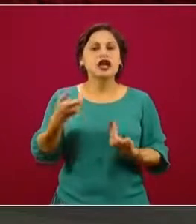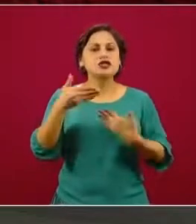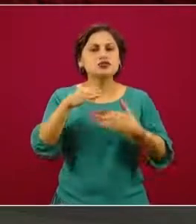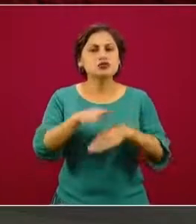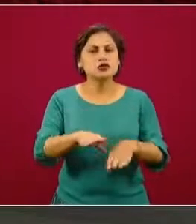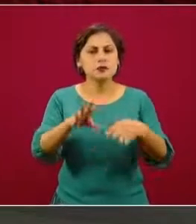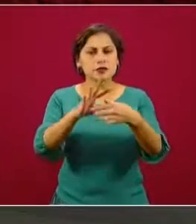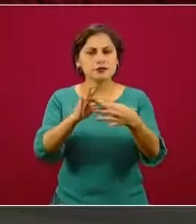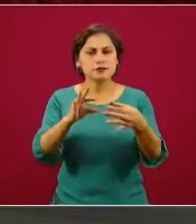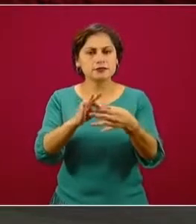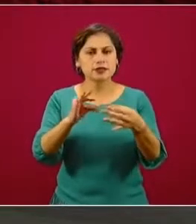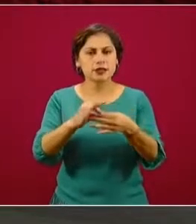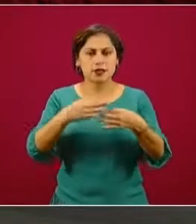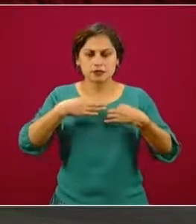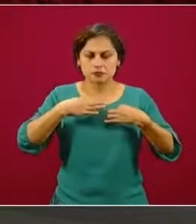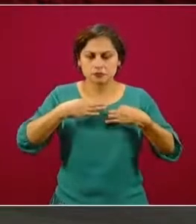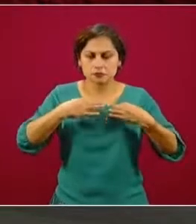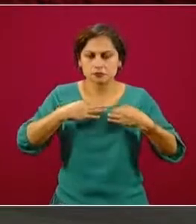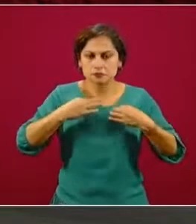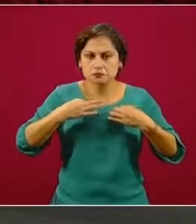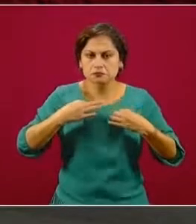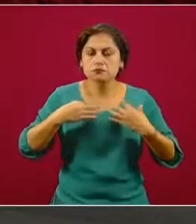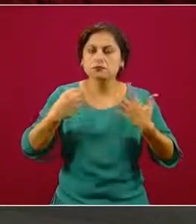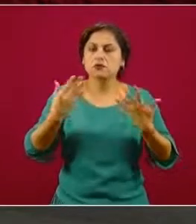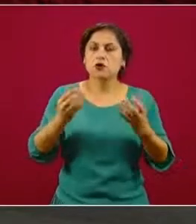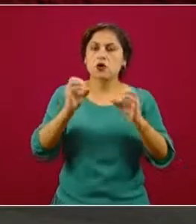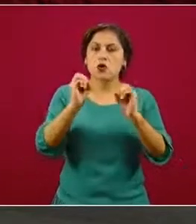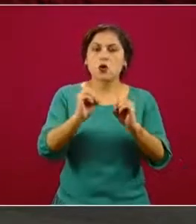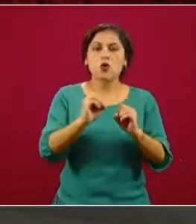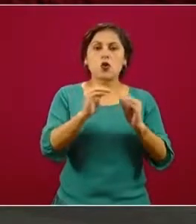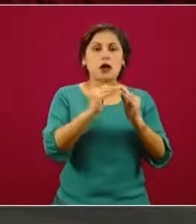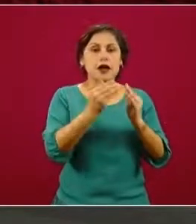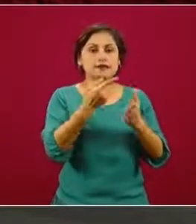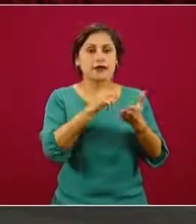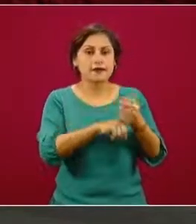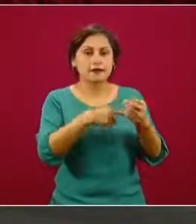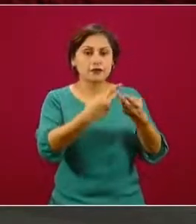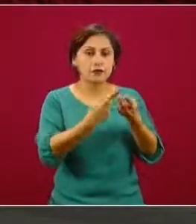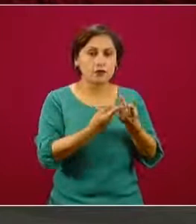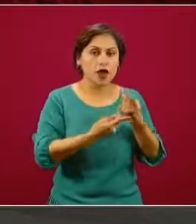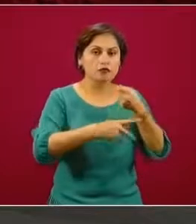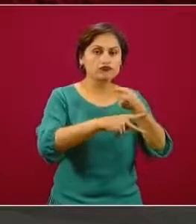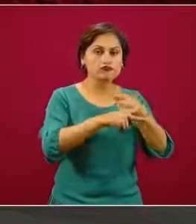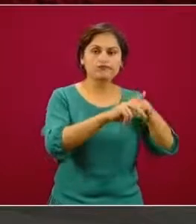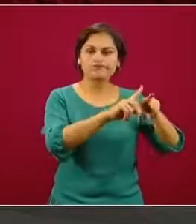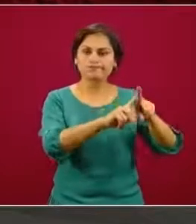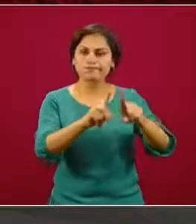la ropa, de los utensilios de casa, de los utensilios para